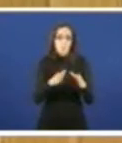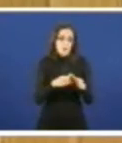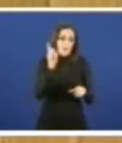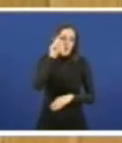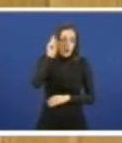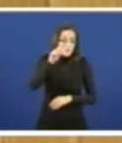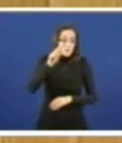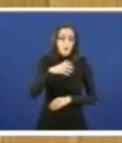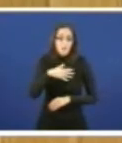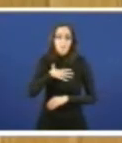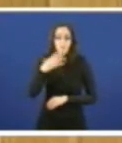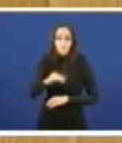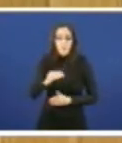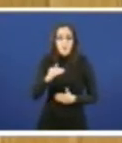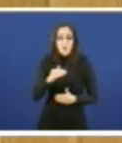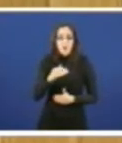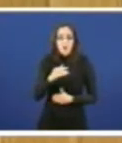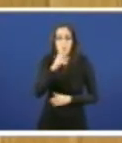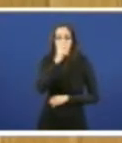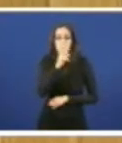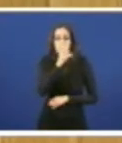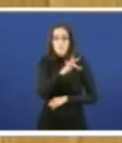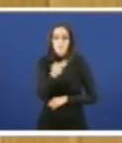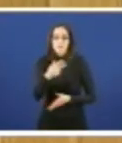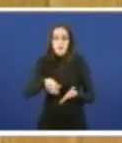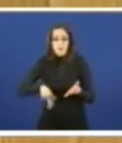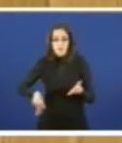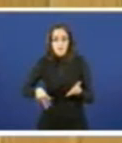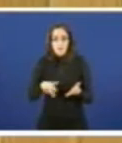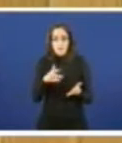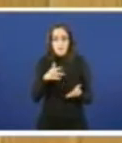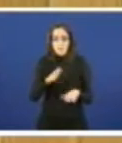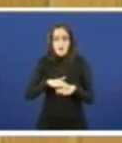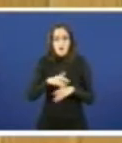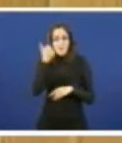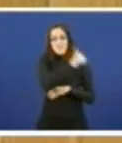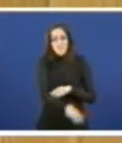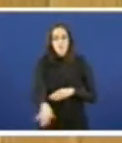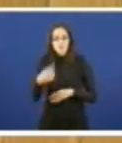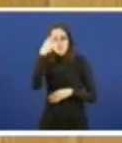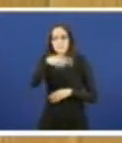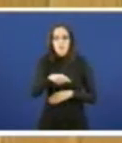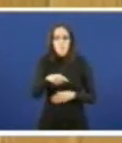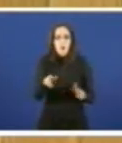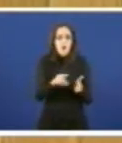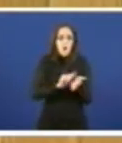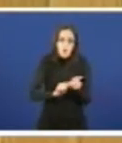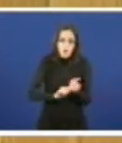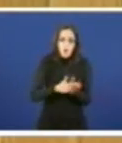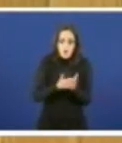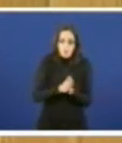sexa conmemorada e sexa releída para que os rapaces teñan coñecemento da súa obra e da súa figura,